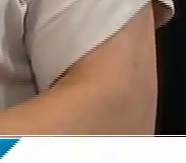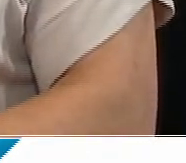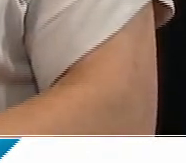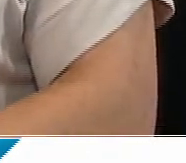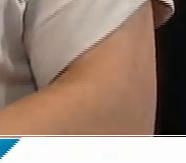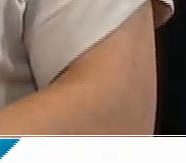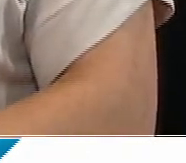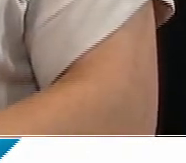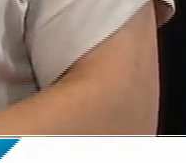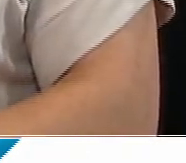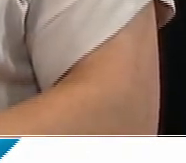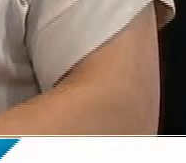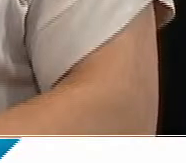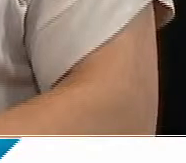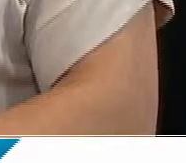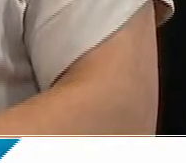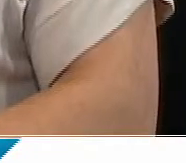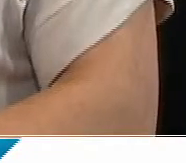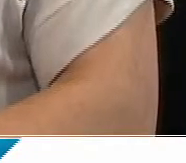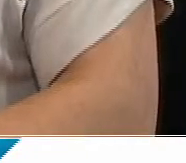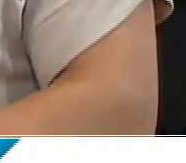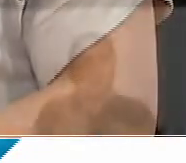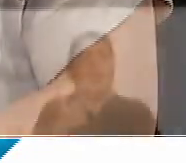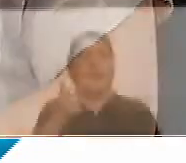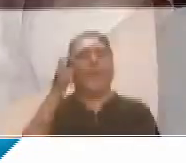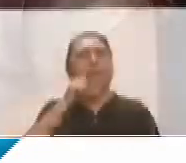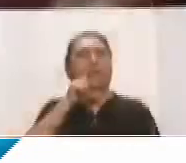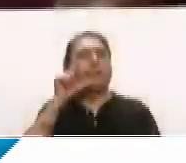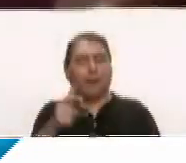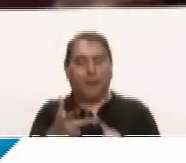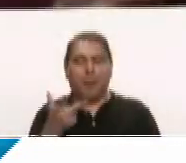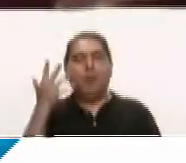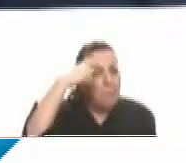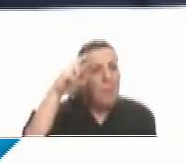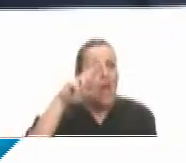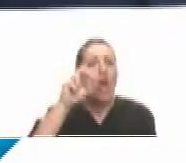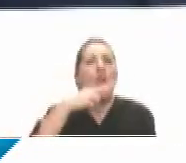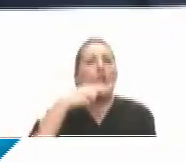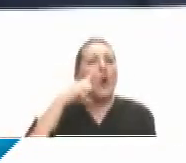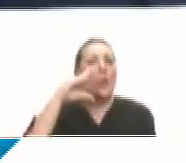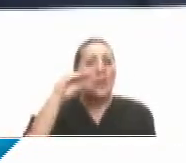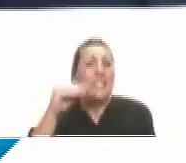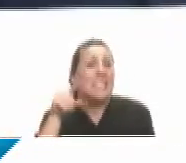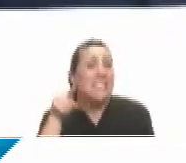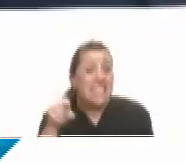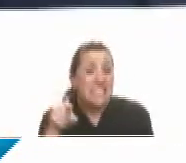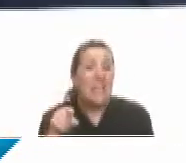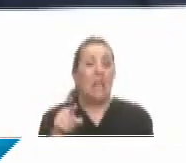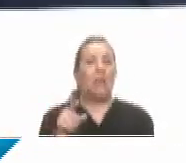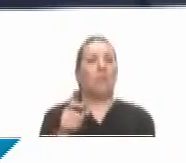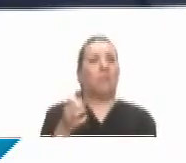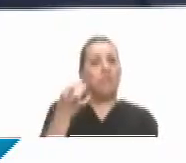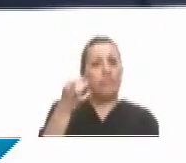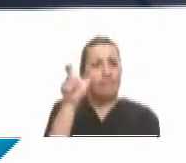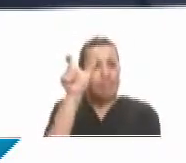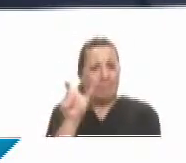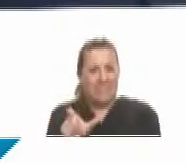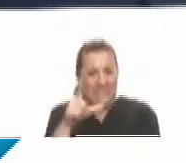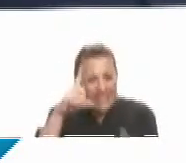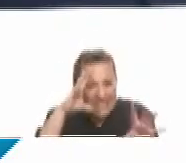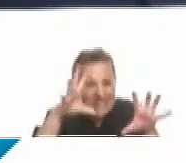Milei parta hacia Estados Unidos. Y además, si se da la sesión del viernes, también va a tener que ser presidida por el presidente provisional del Senado,